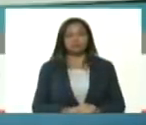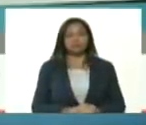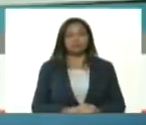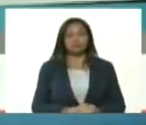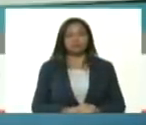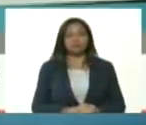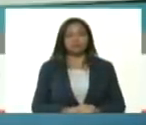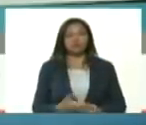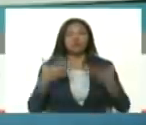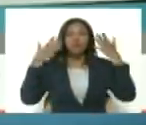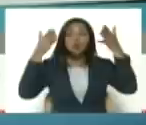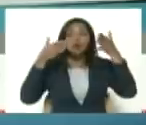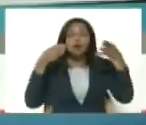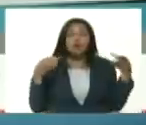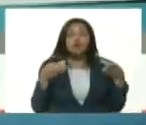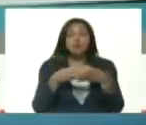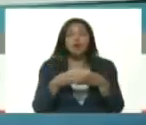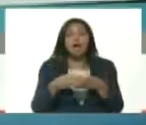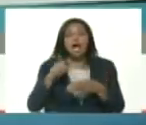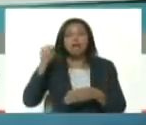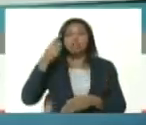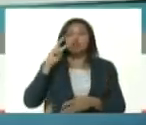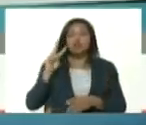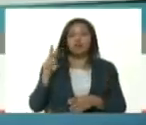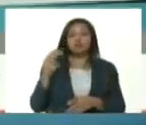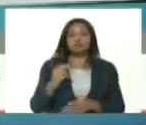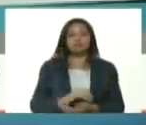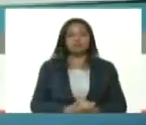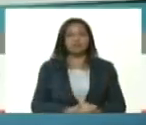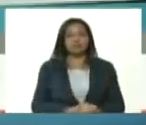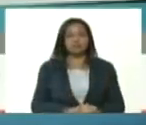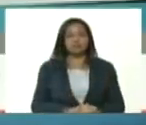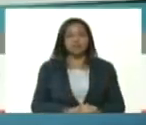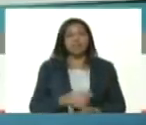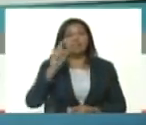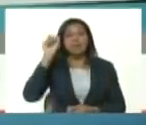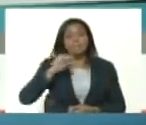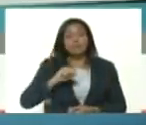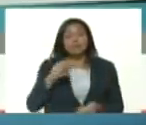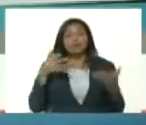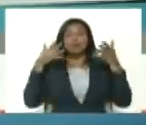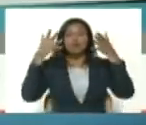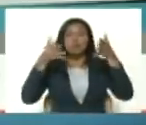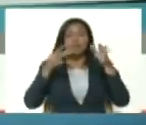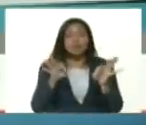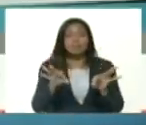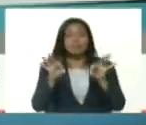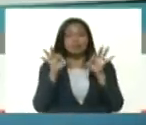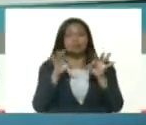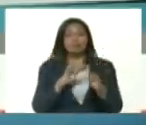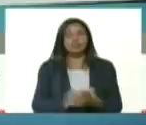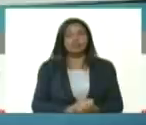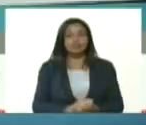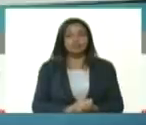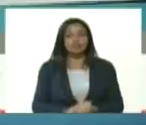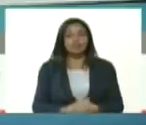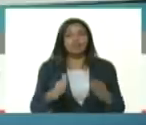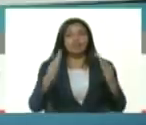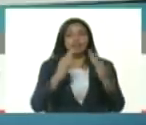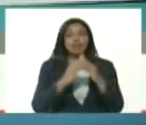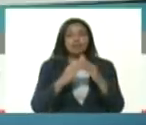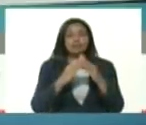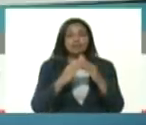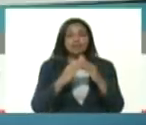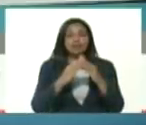Les recomiendo la miniserie Así nos ven. Y recomiendo muy especialmente Casa de Papel,